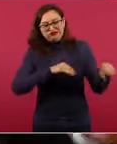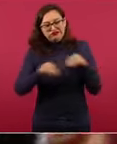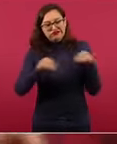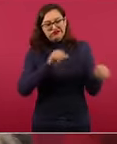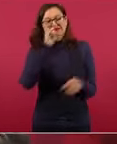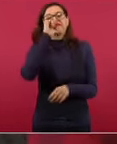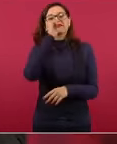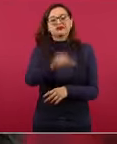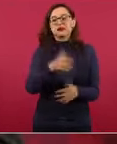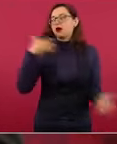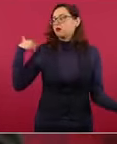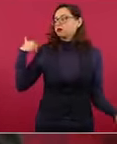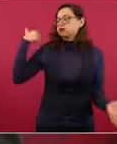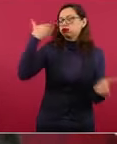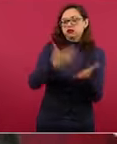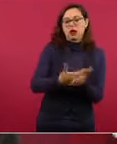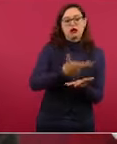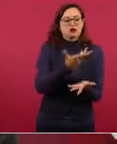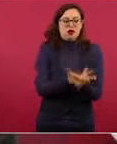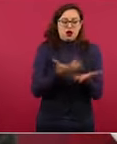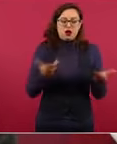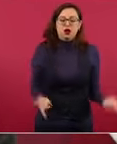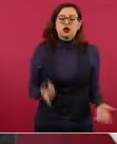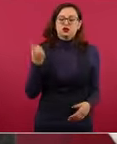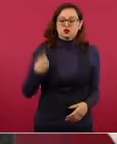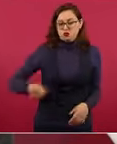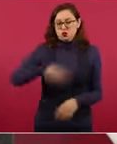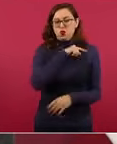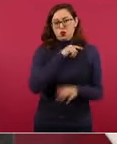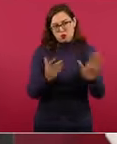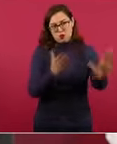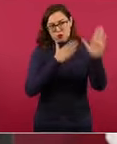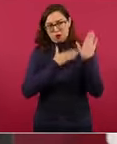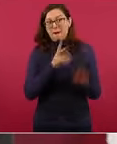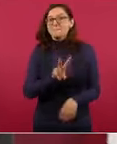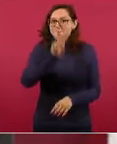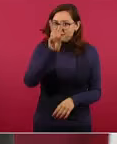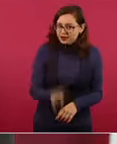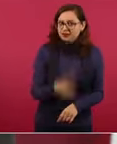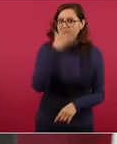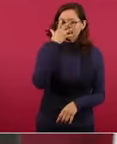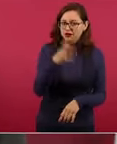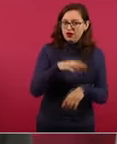compromiso y lo mismo el hospital de